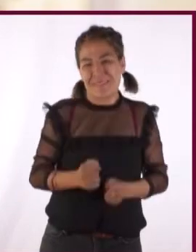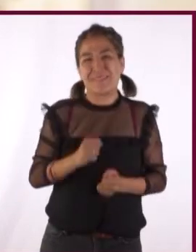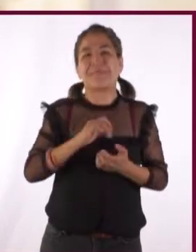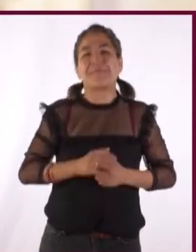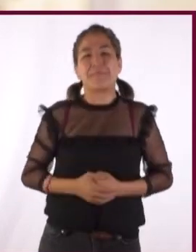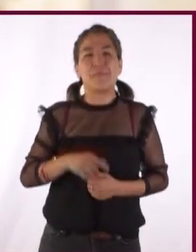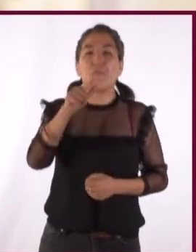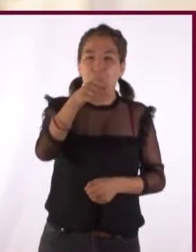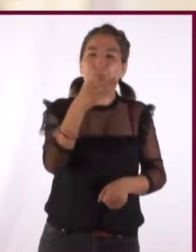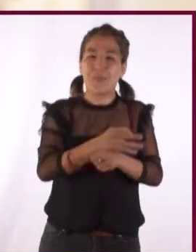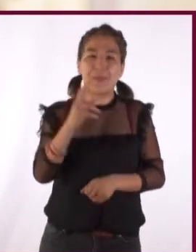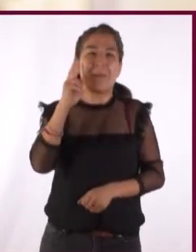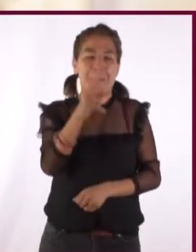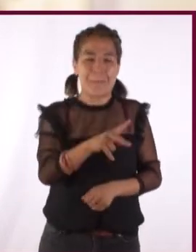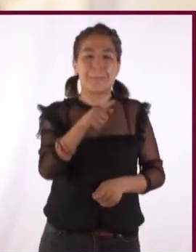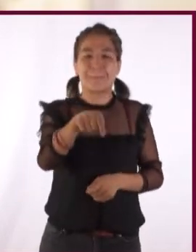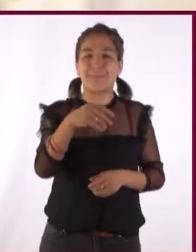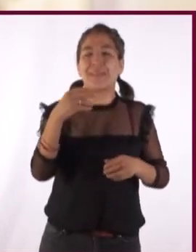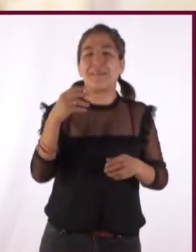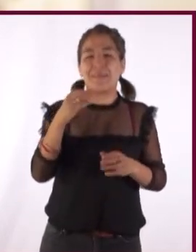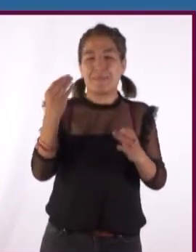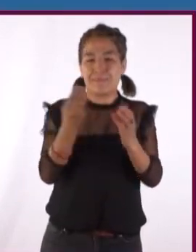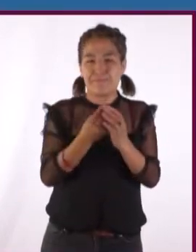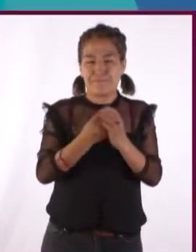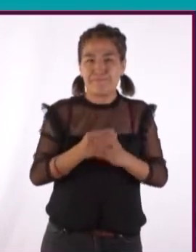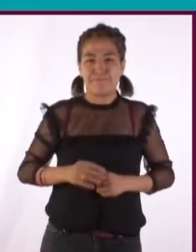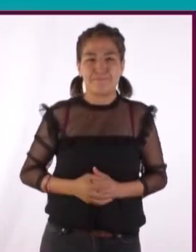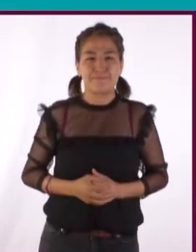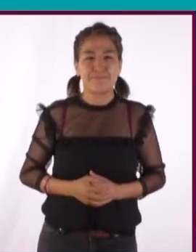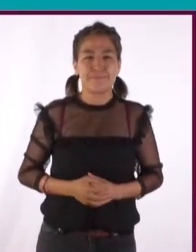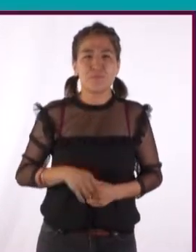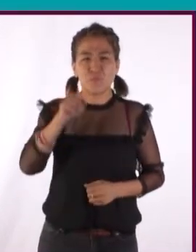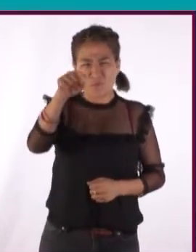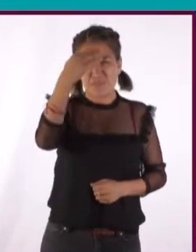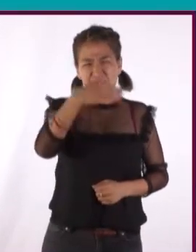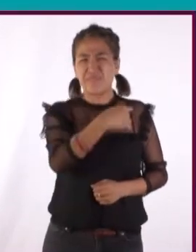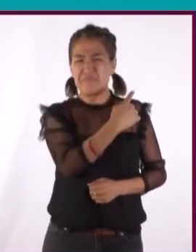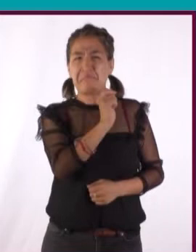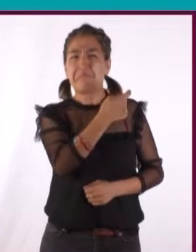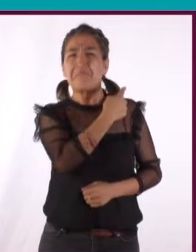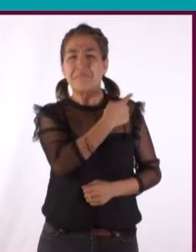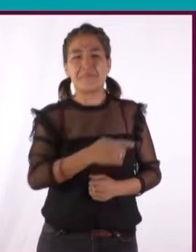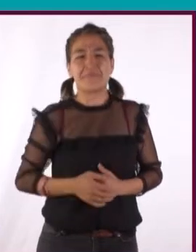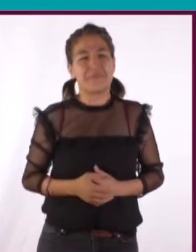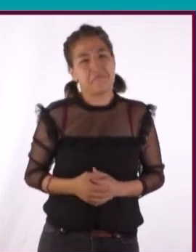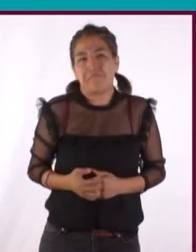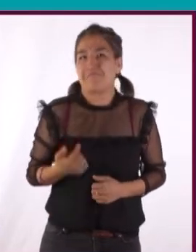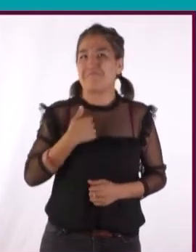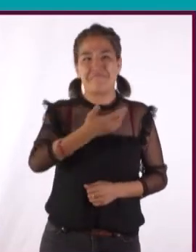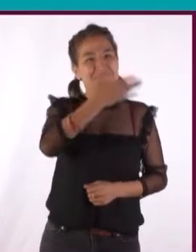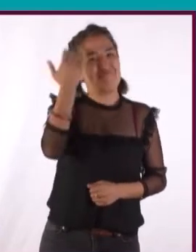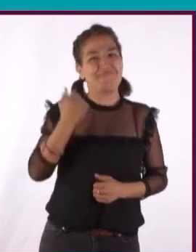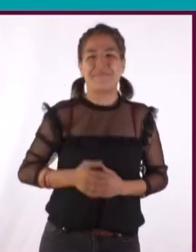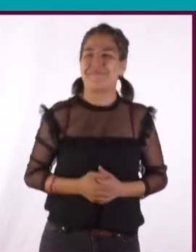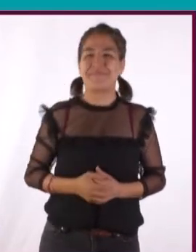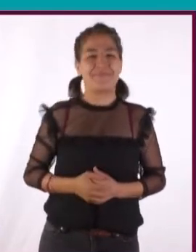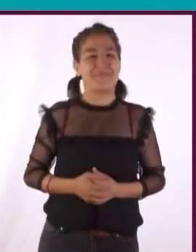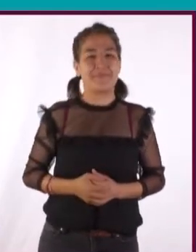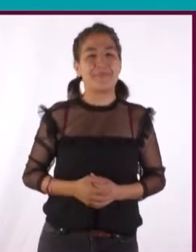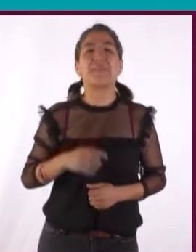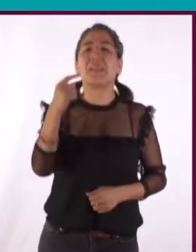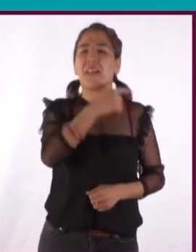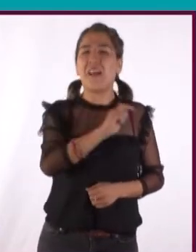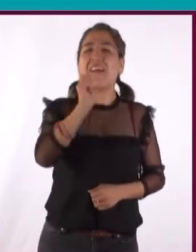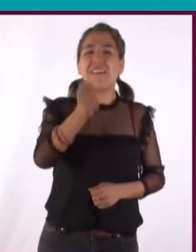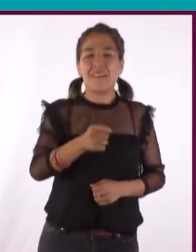que sí. Y no se vayan, volvemos al foro. ¿Sabes qué es esto, Dismara? No puedo saber todo.